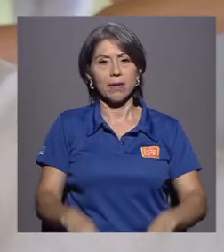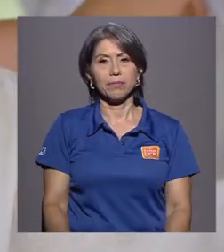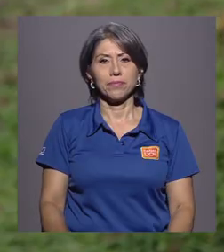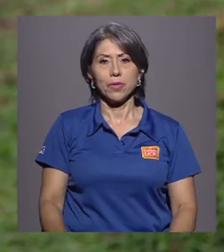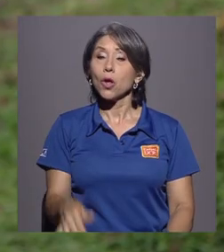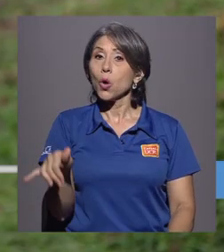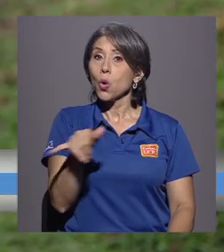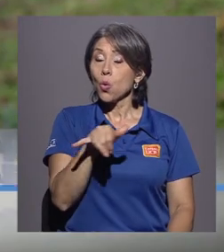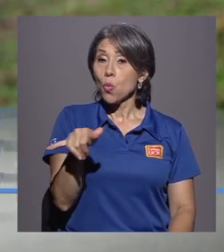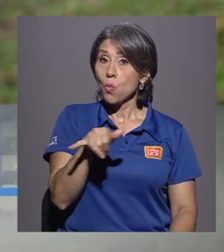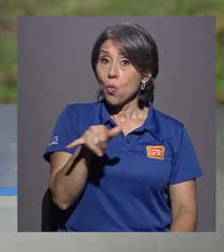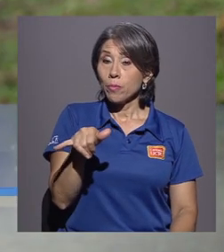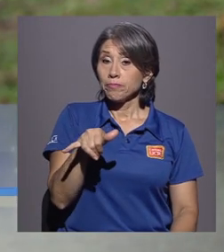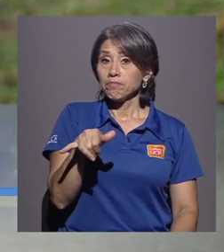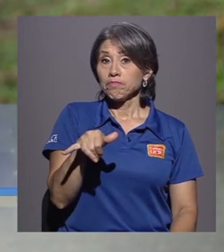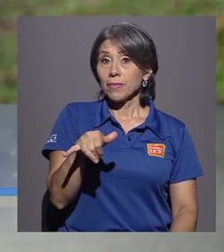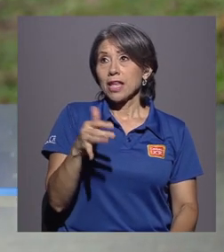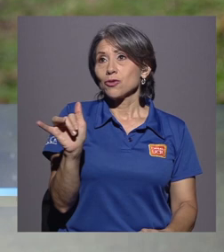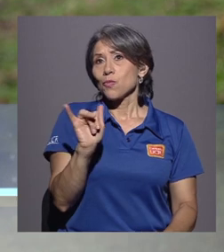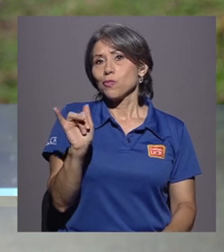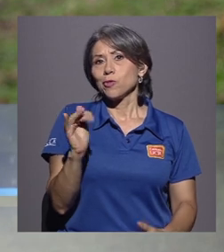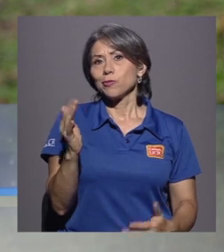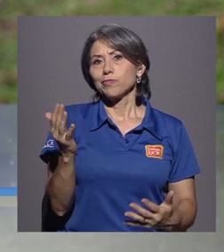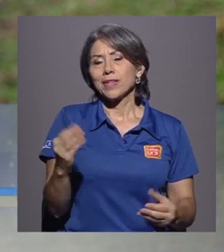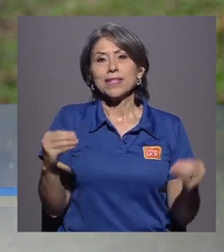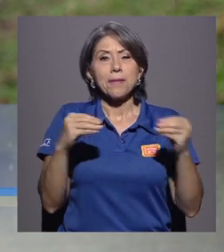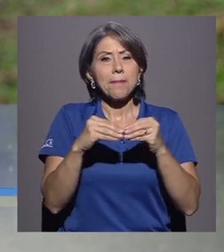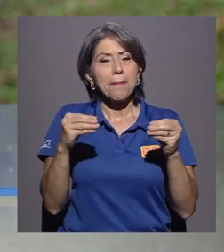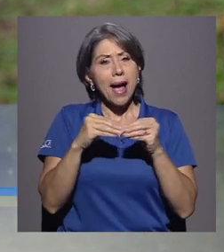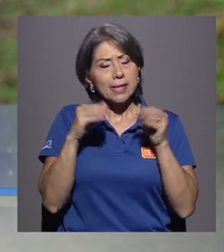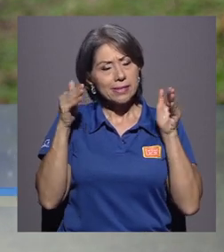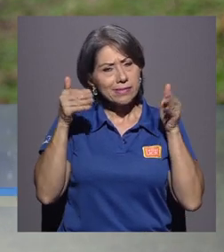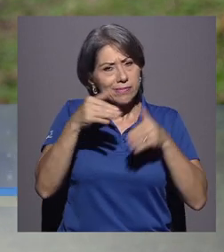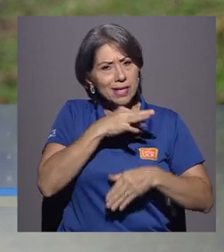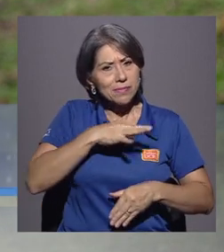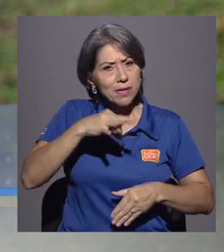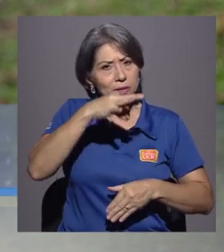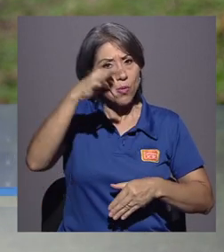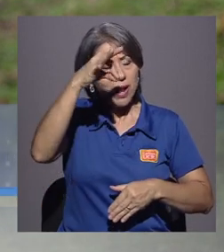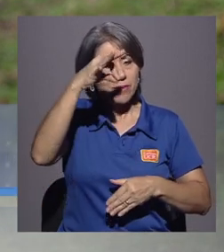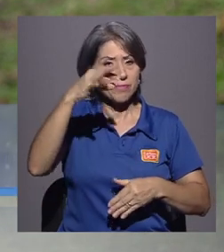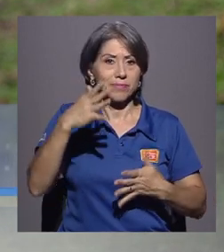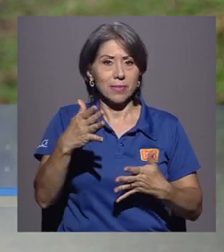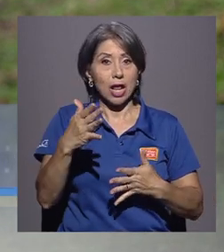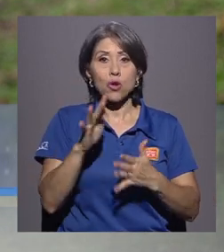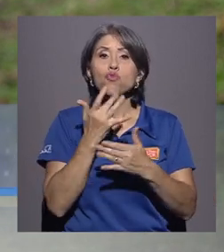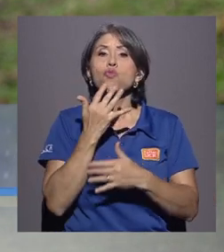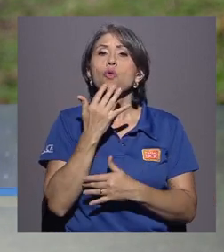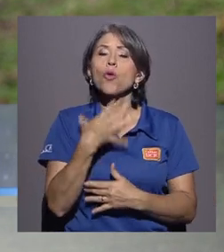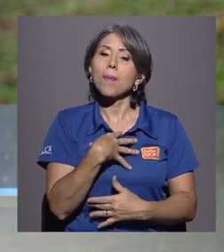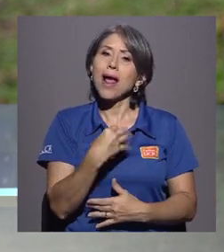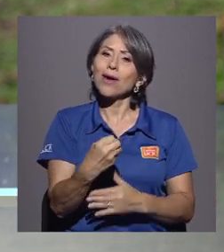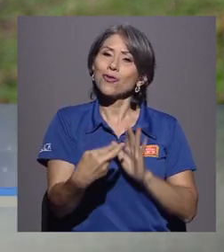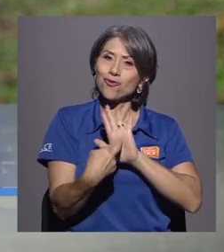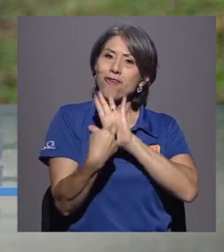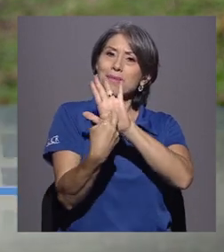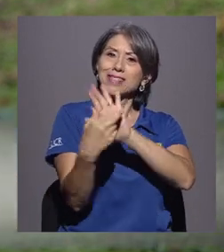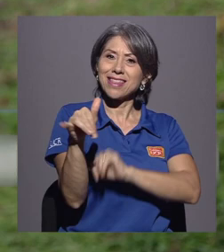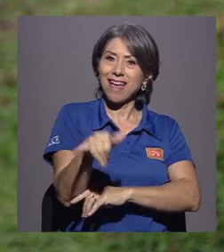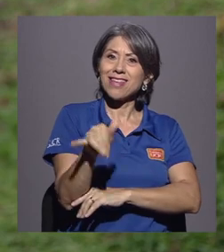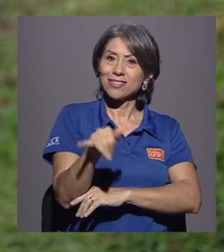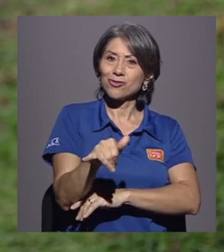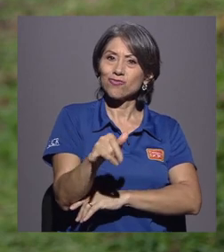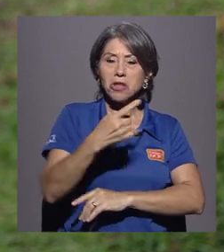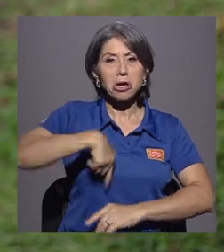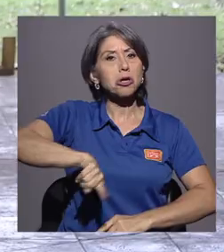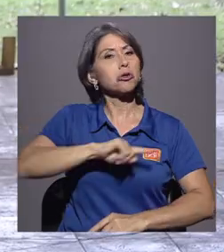se trata de ser como un poco más espiritual el blanco representa eso como la paz que logramos al